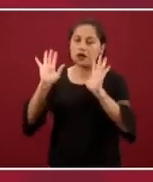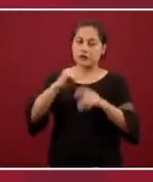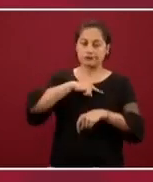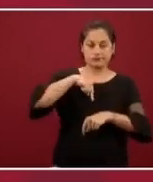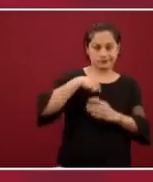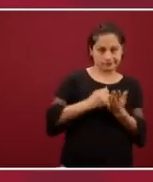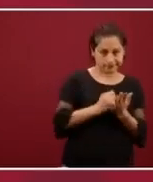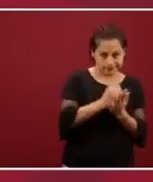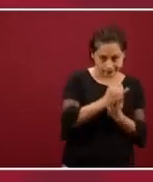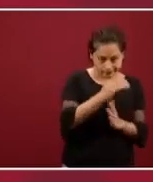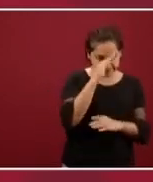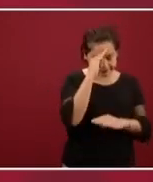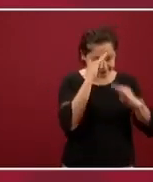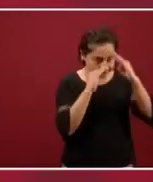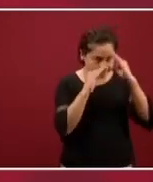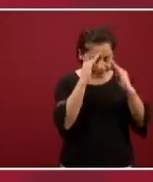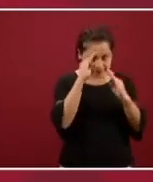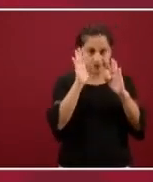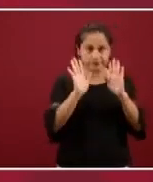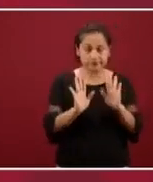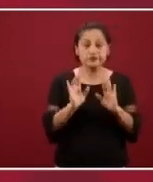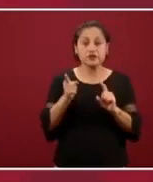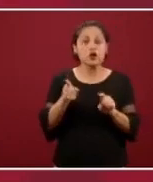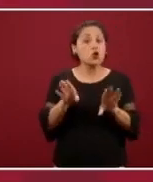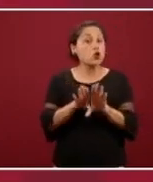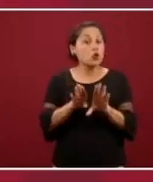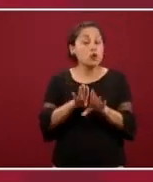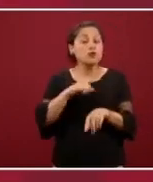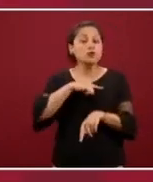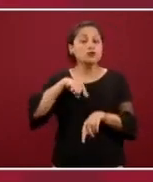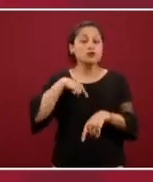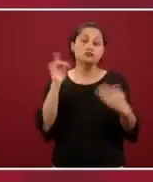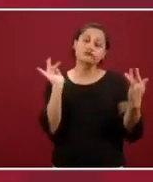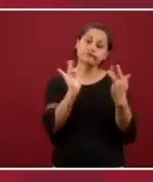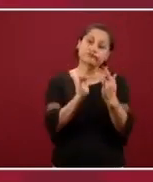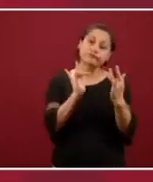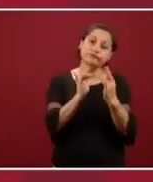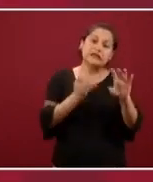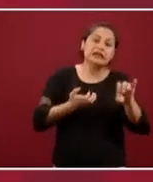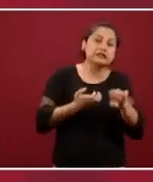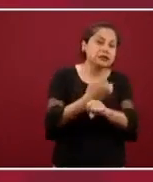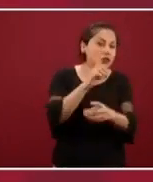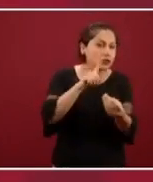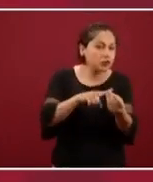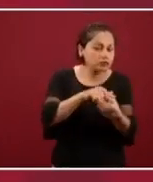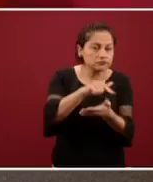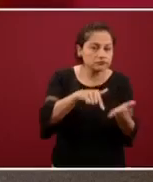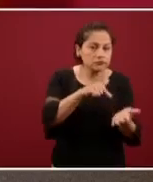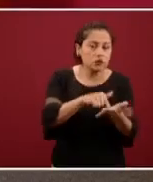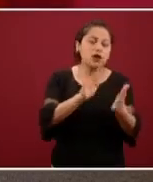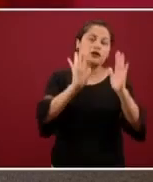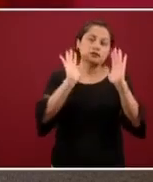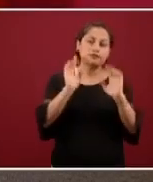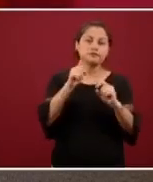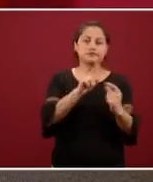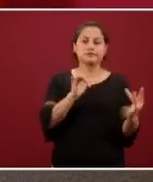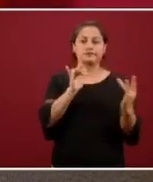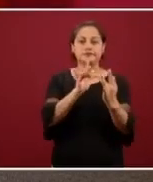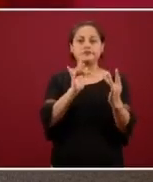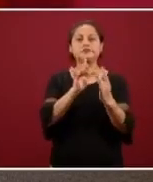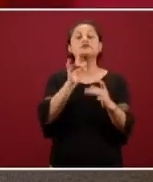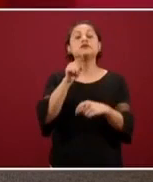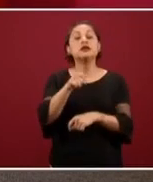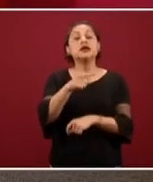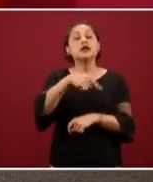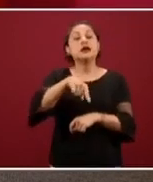un seguimiento con la entidad federativa correspondiente, recordando que esto depende también de los sectores estatales, quienes